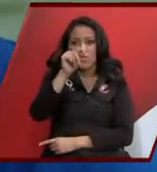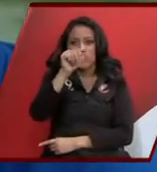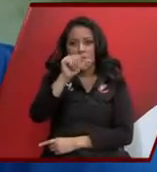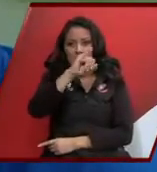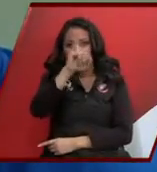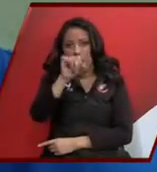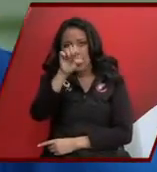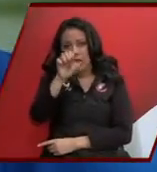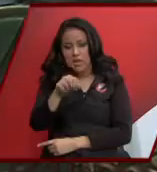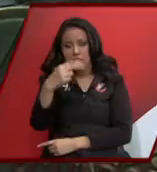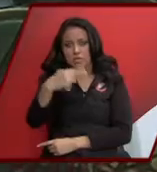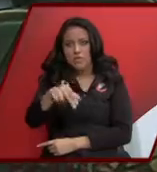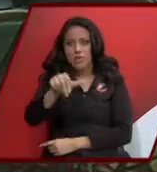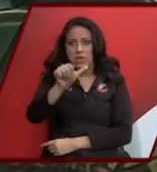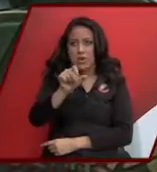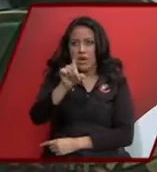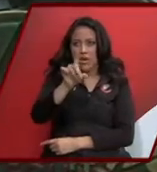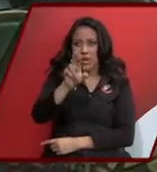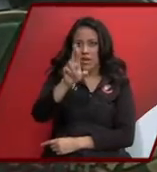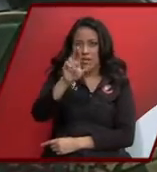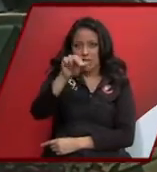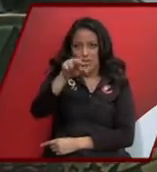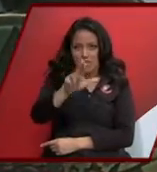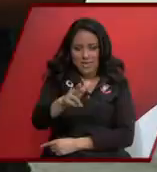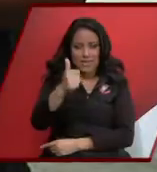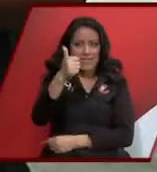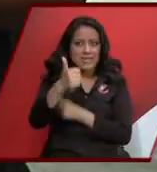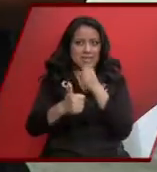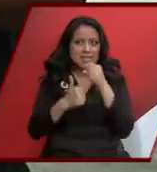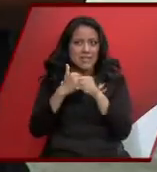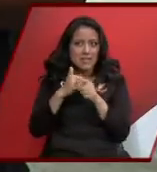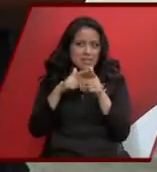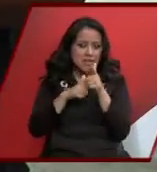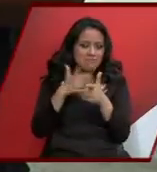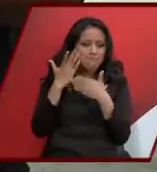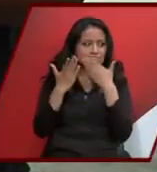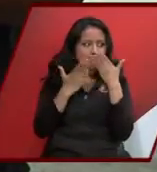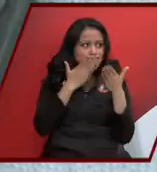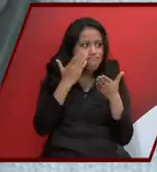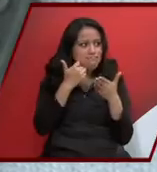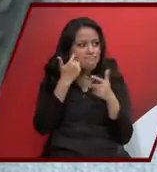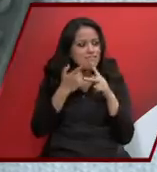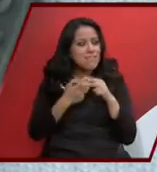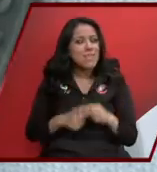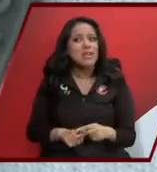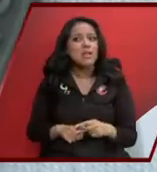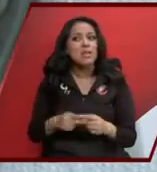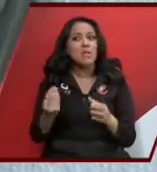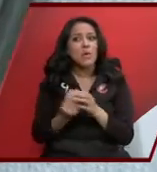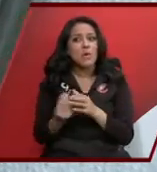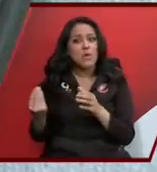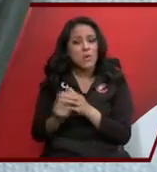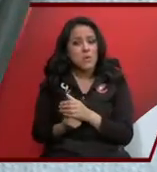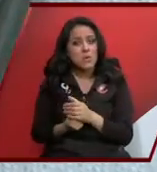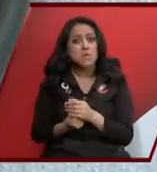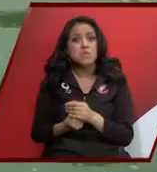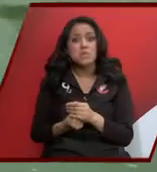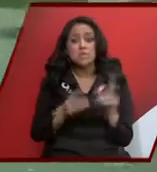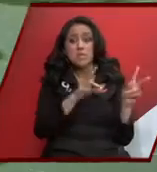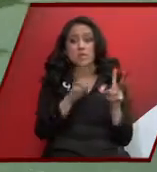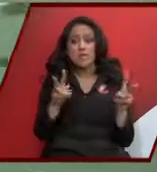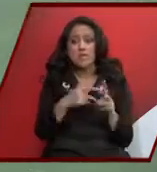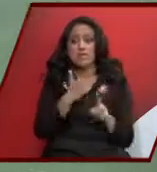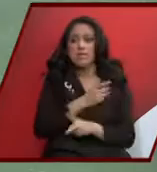le ha dedicado todo su esfuerzo desde hace 6 años. Dice que el sueño comenzó en unos cursos de verano. Desde ahí se hizo el